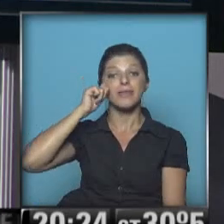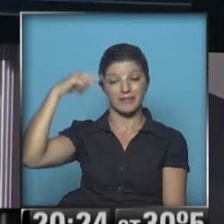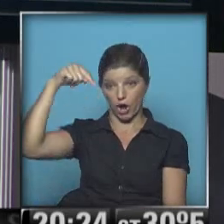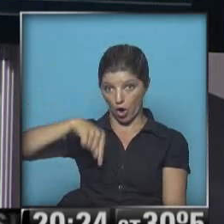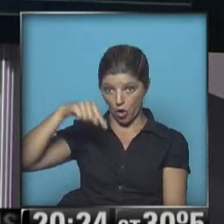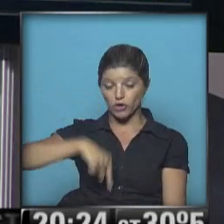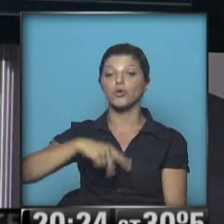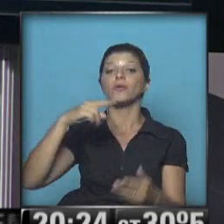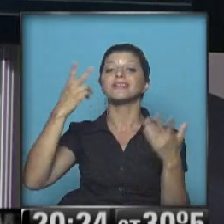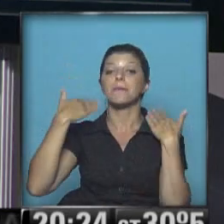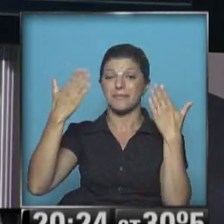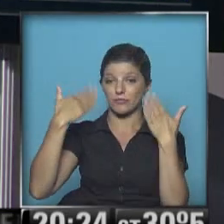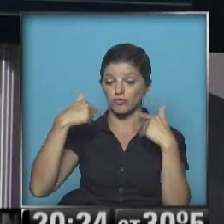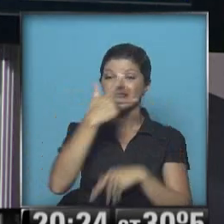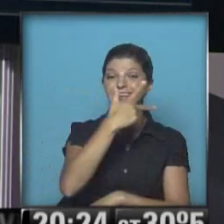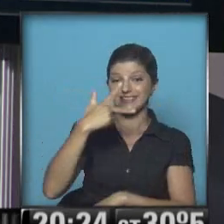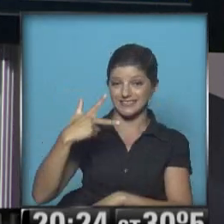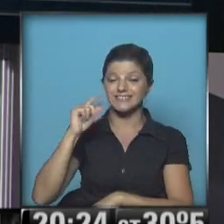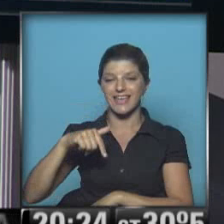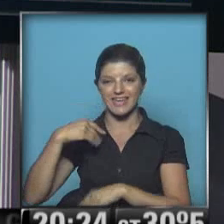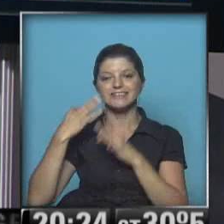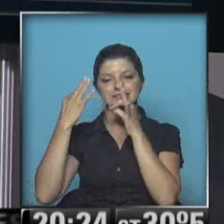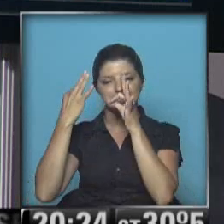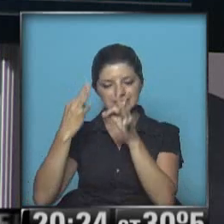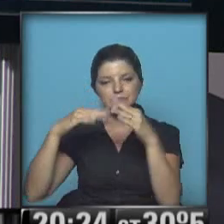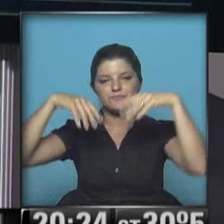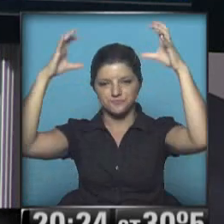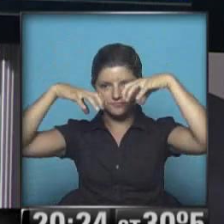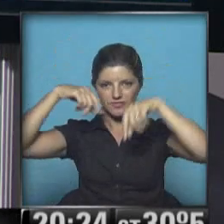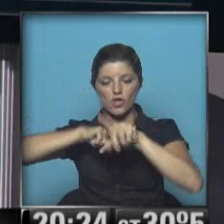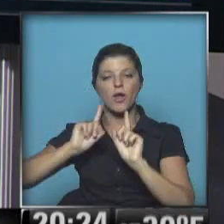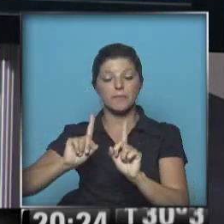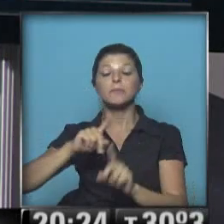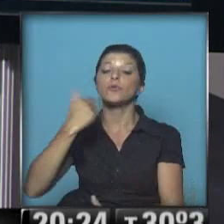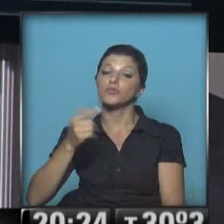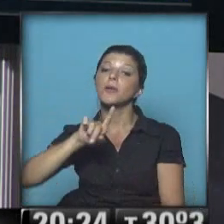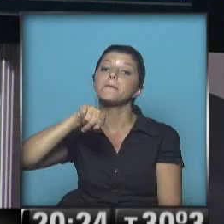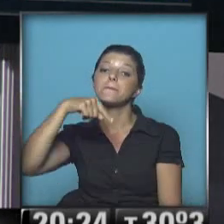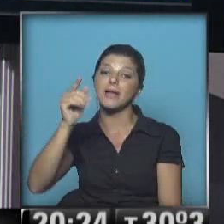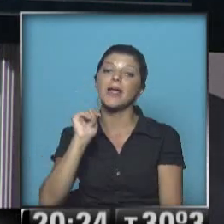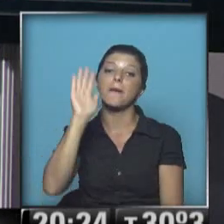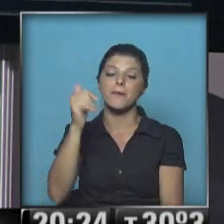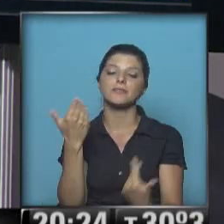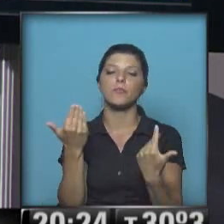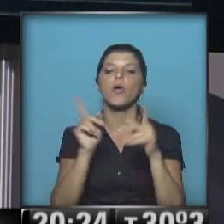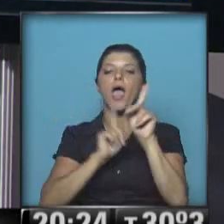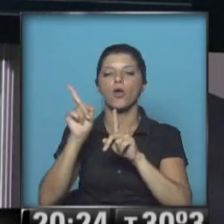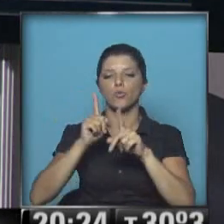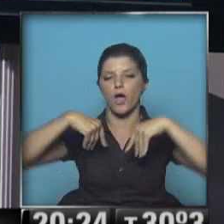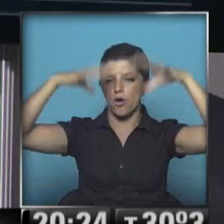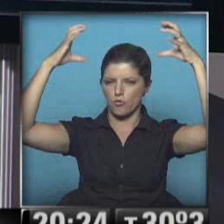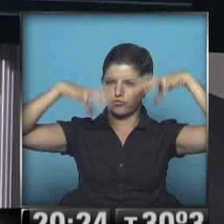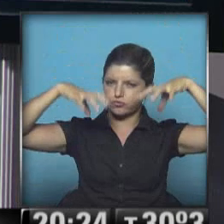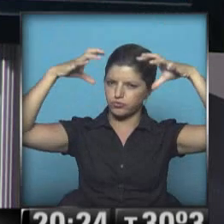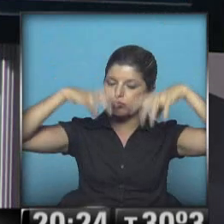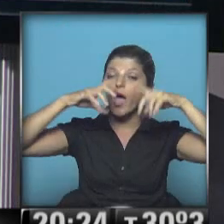de 33 gr hacia Allí se acercan las tormentas en estos momentos por lo tanto mañana martes tendrán la posibilidad de chaparrones algunas tormentas